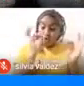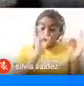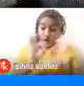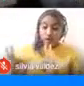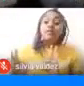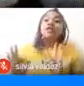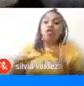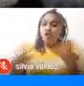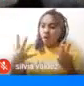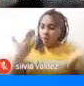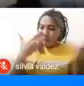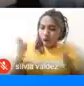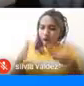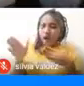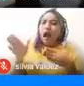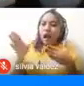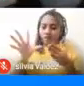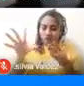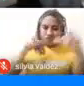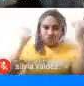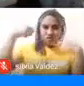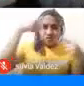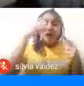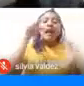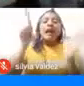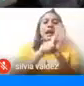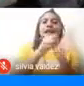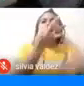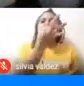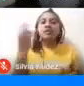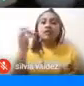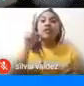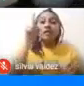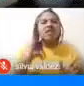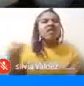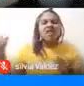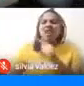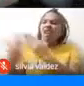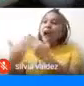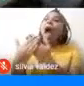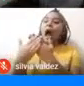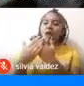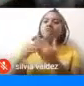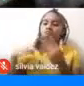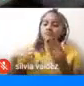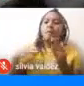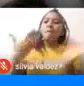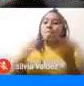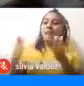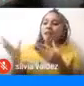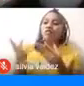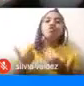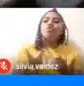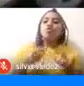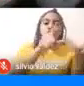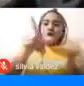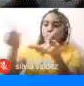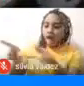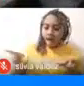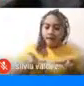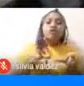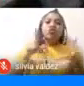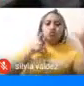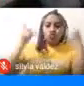el sector, es en la ley 300, en donde nos indica que debemos tener un plan sectorial de turismo. Cada 4 años el país tiene un